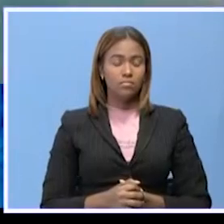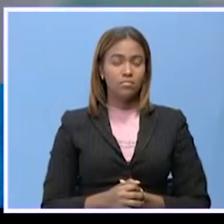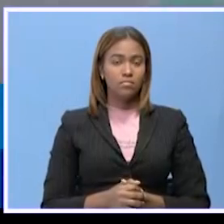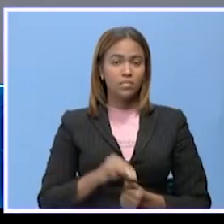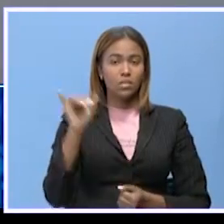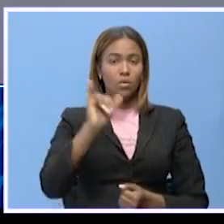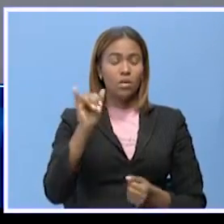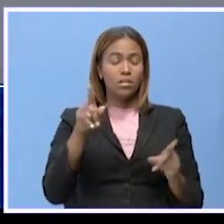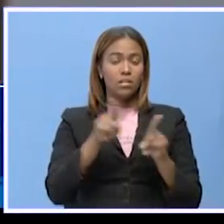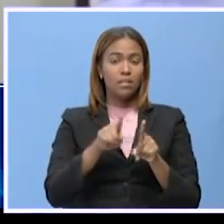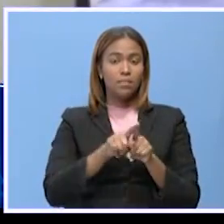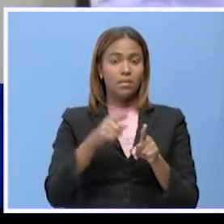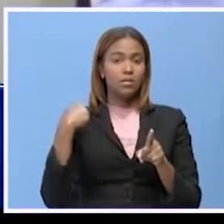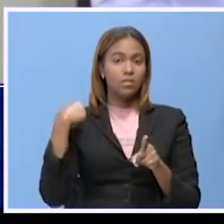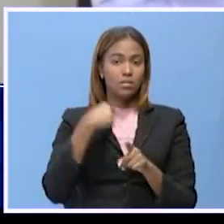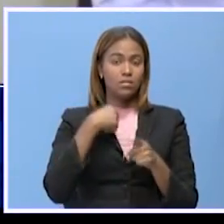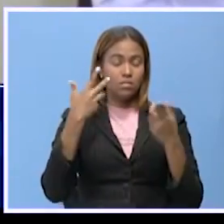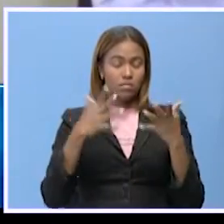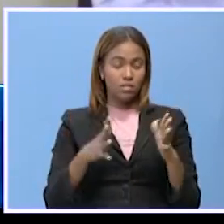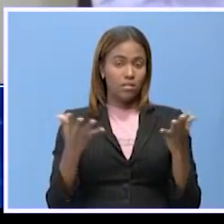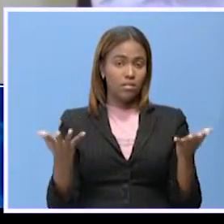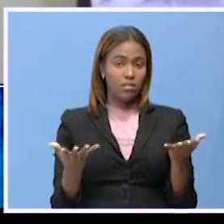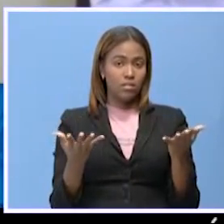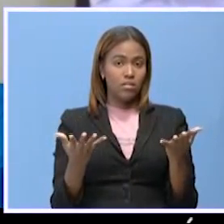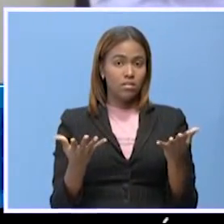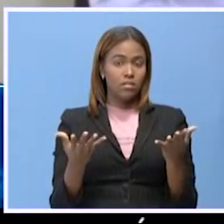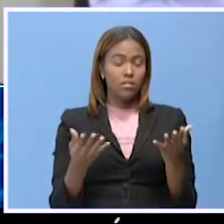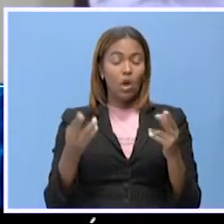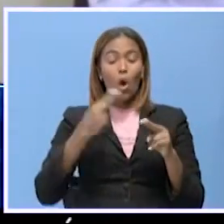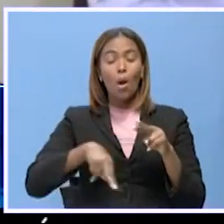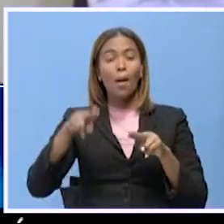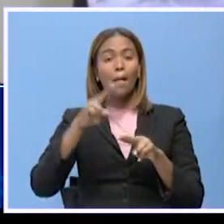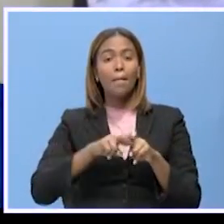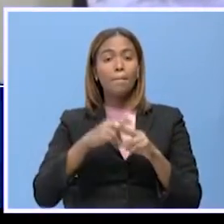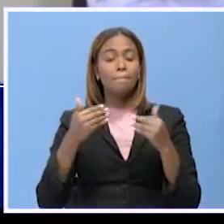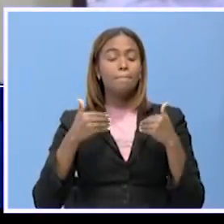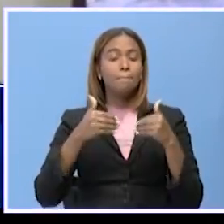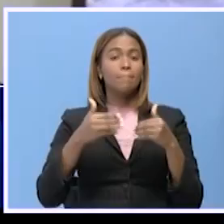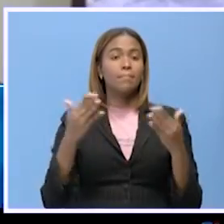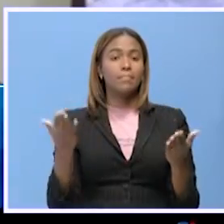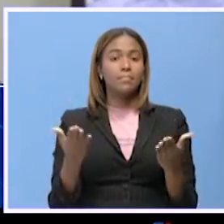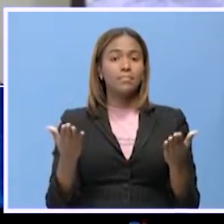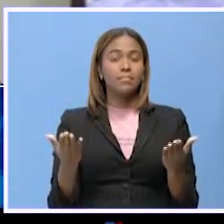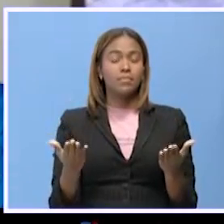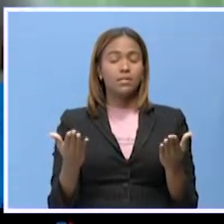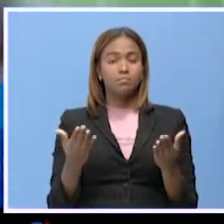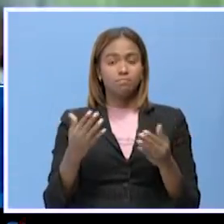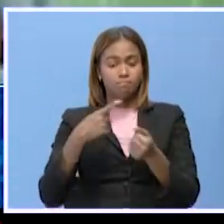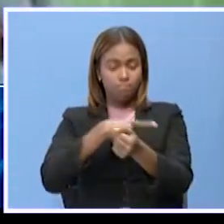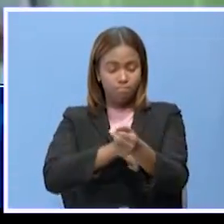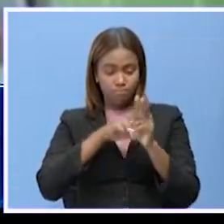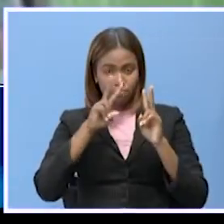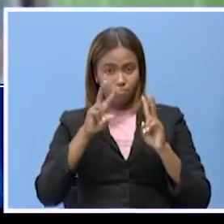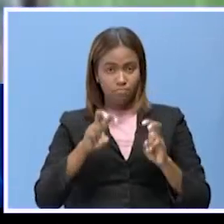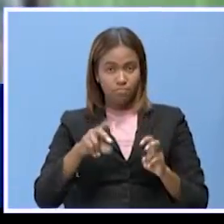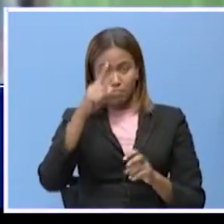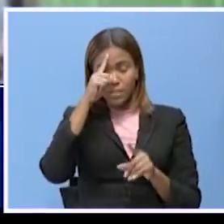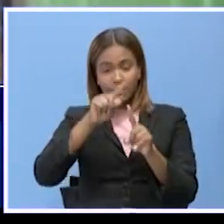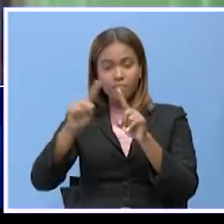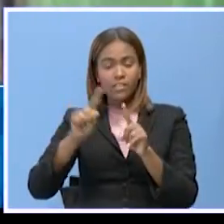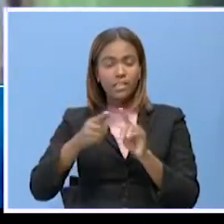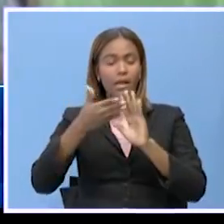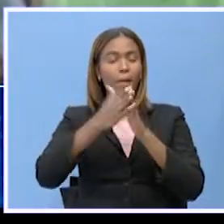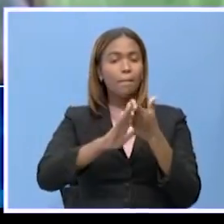No obstante eso, nosotros hemos aumentado la toma de muestra en los distintos